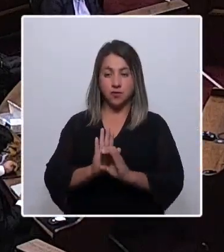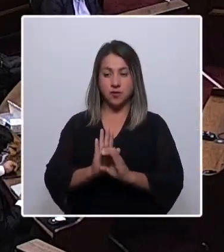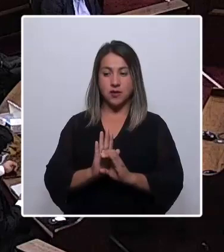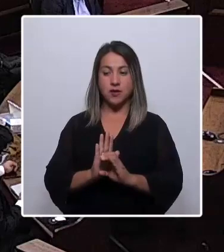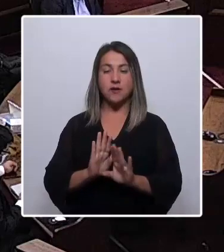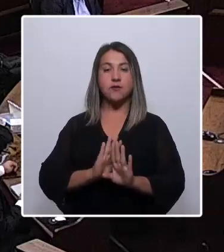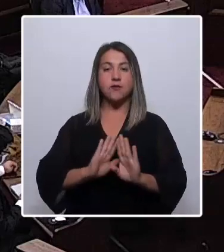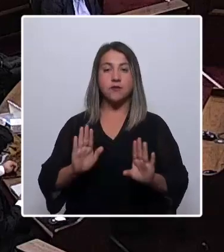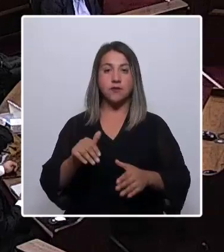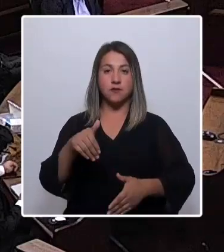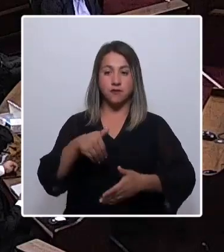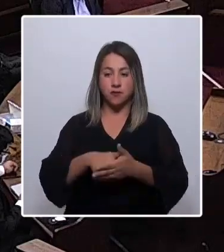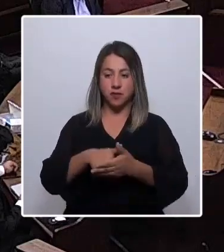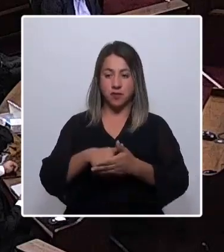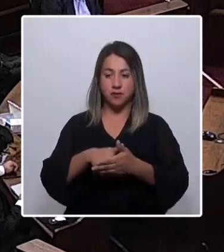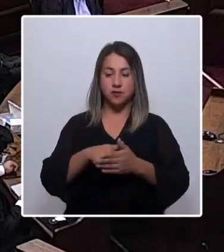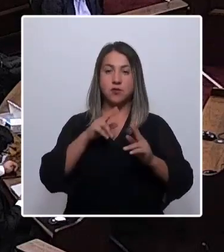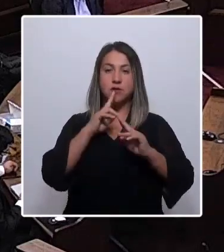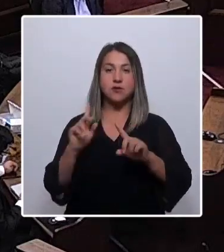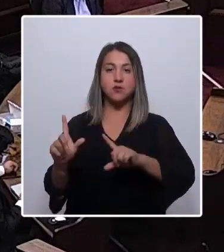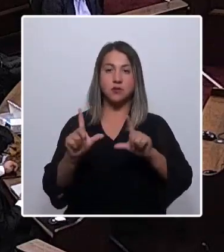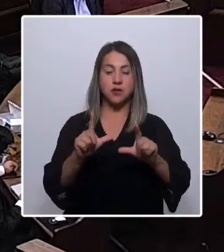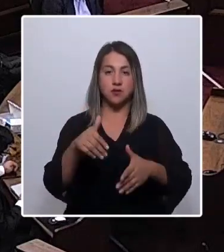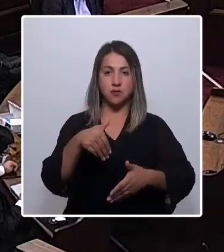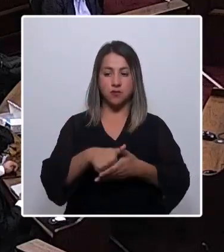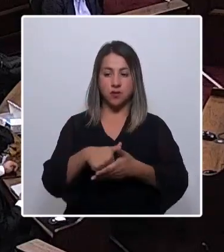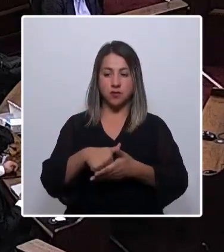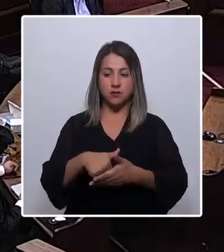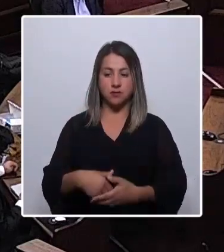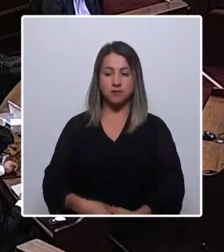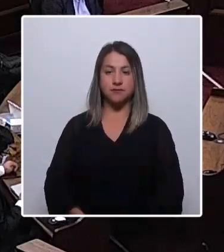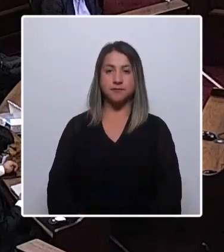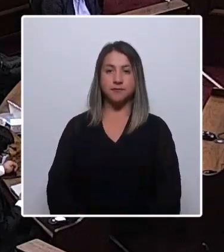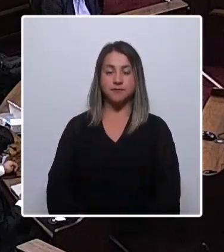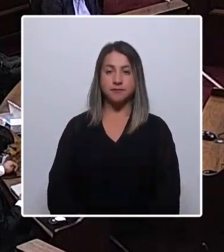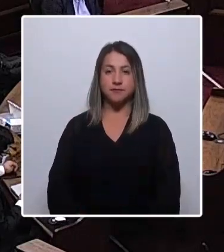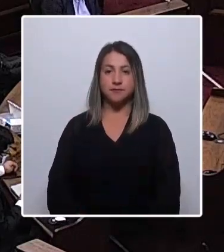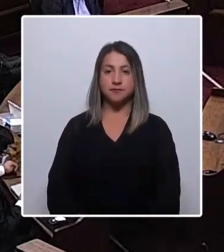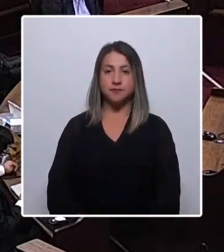Finalizada la votación, resultado.